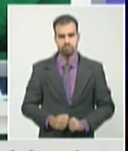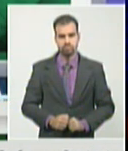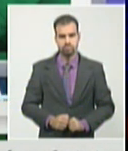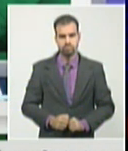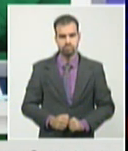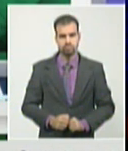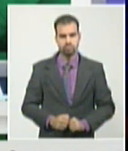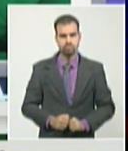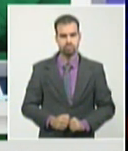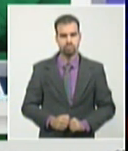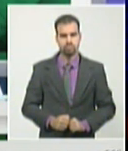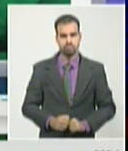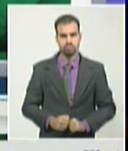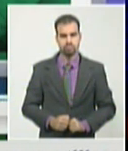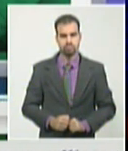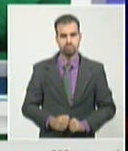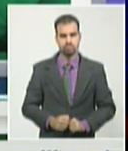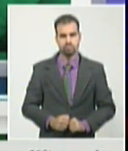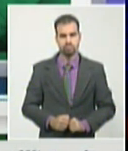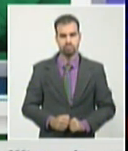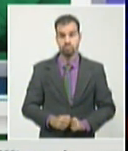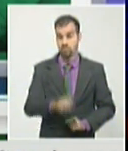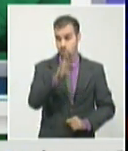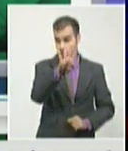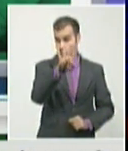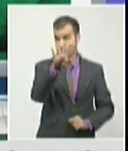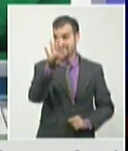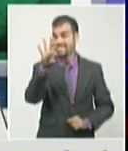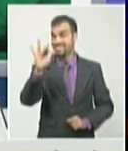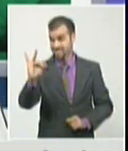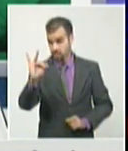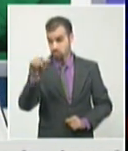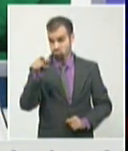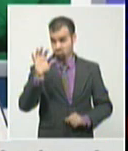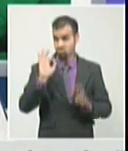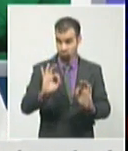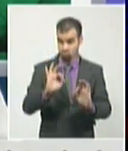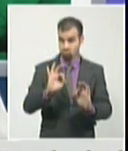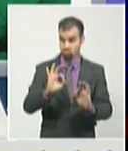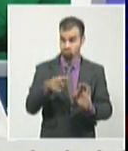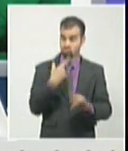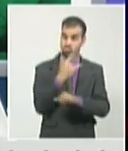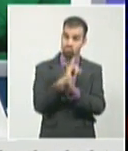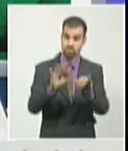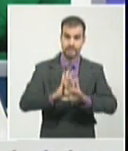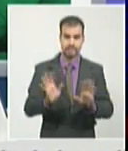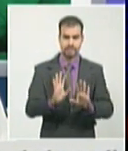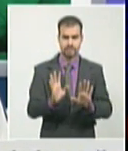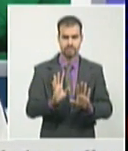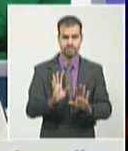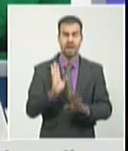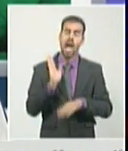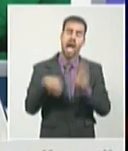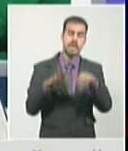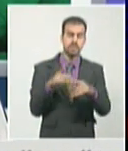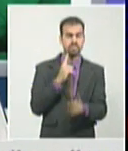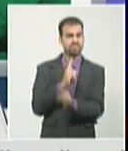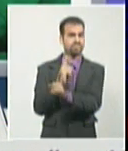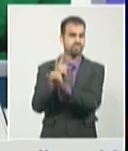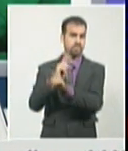como ya dimos los datos una vez es por contacto directo con un viajero